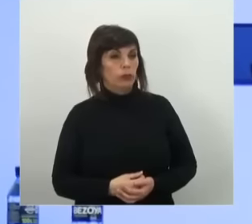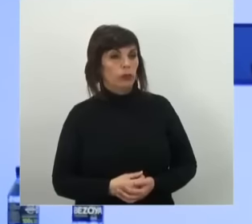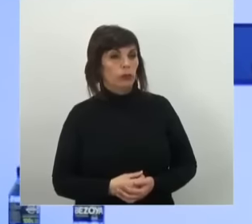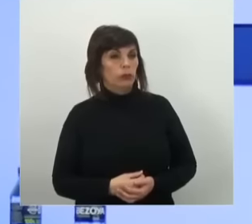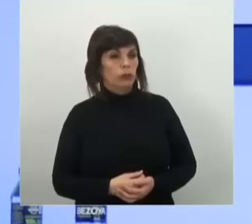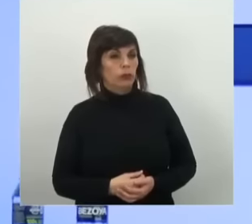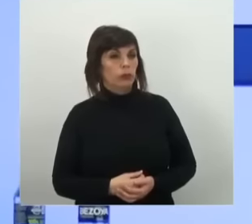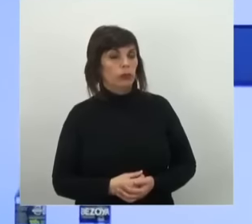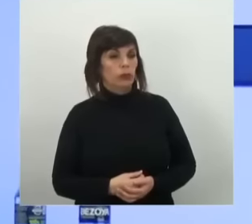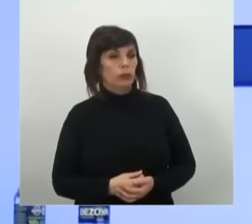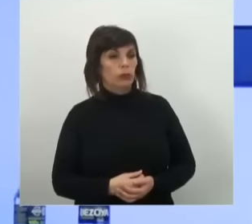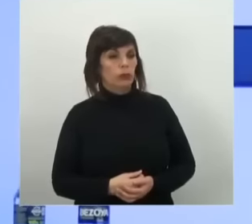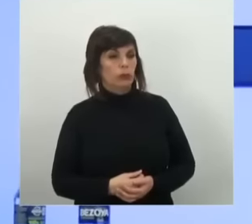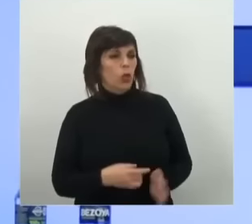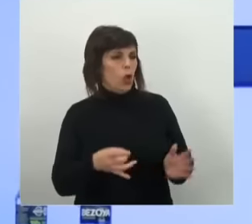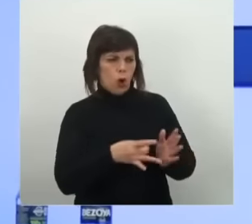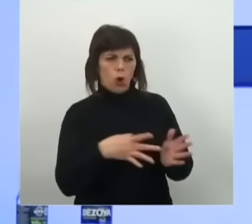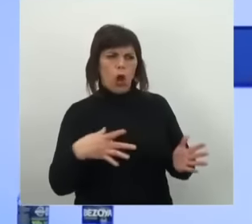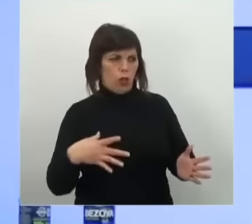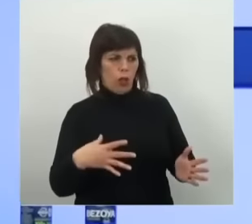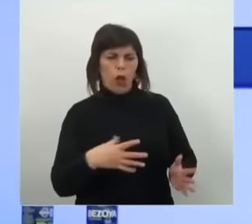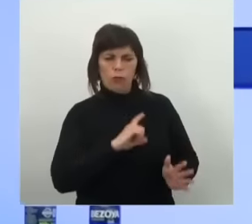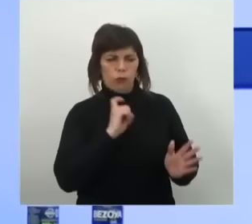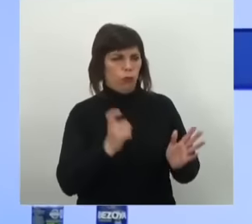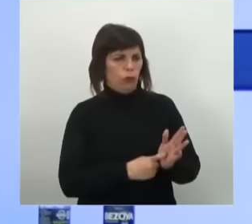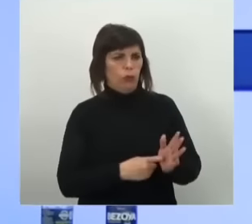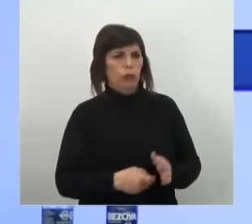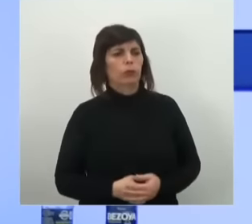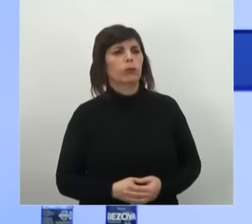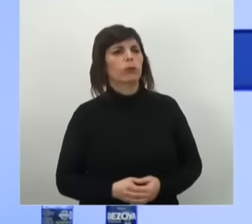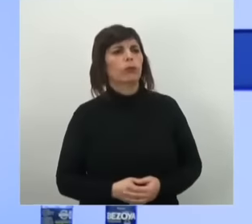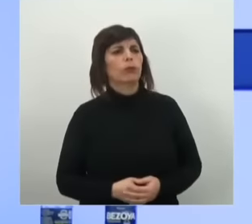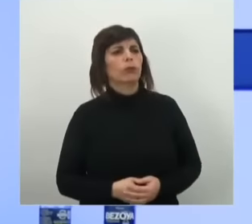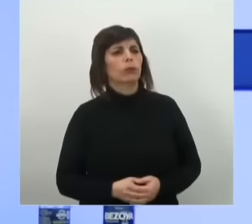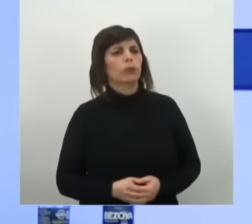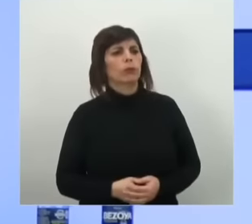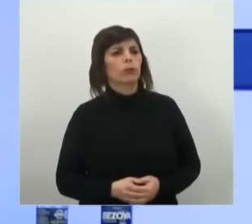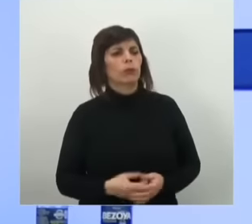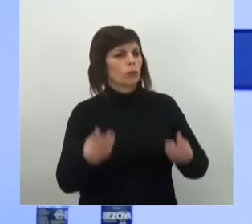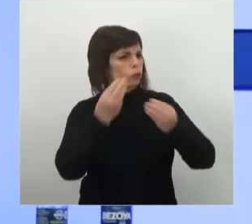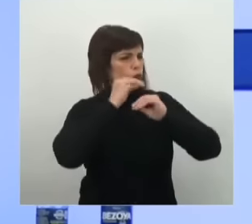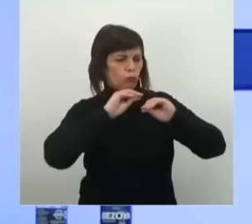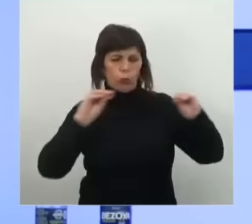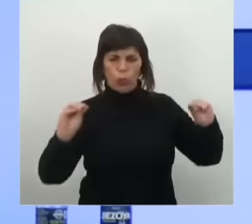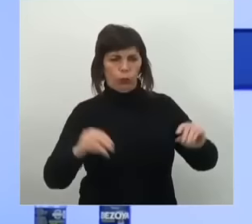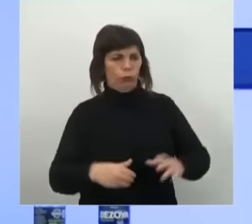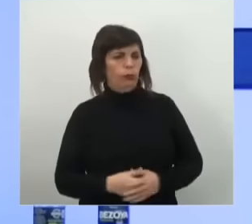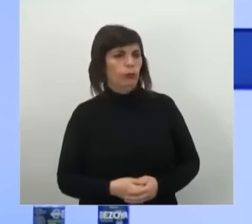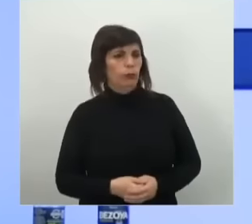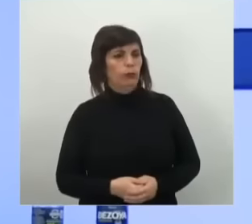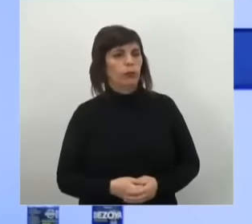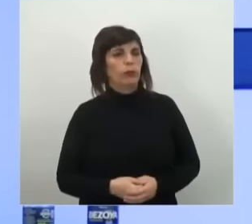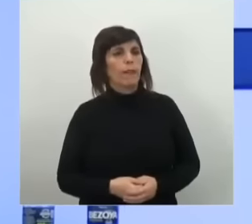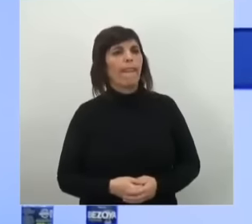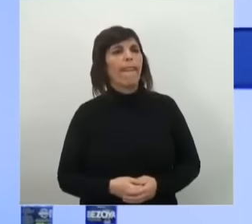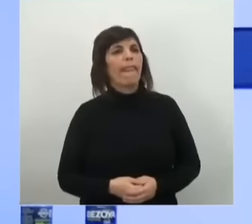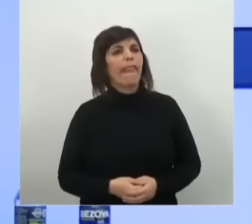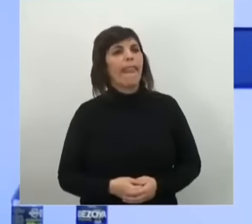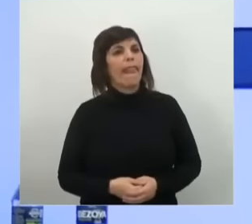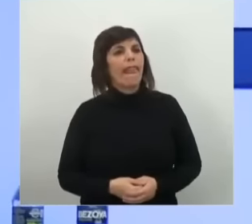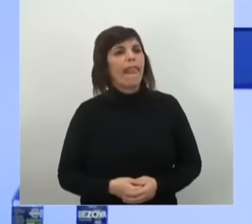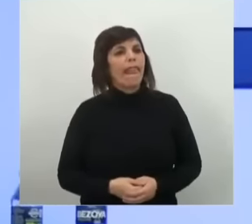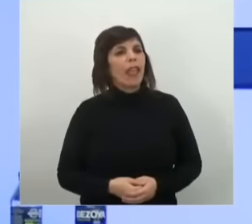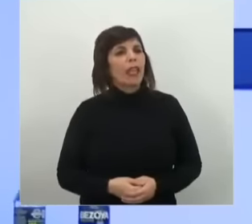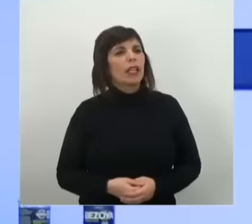de calidad total Sí él lo va a hacer de la mejor manera porque fíjense lo que nos está diciendo